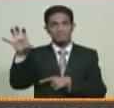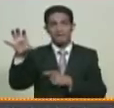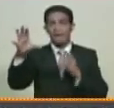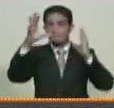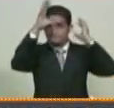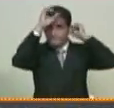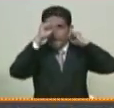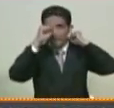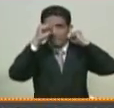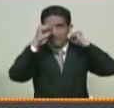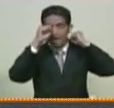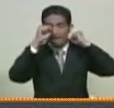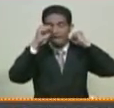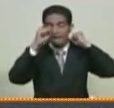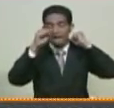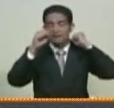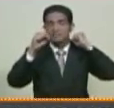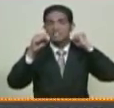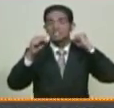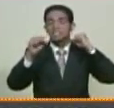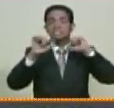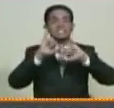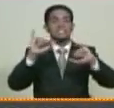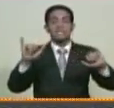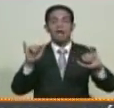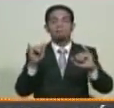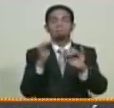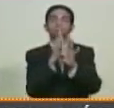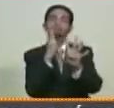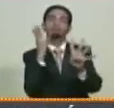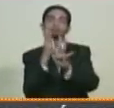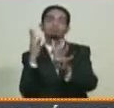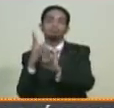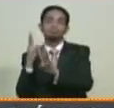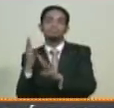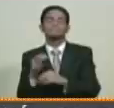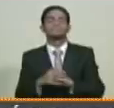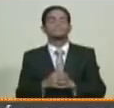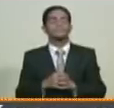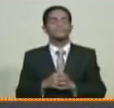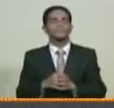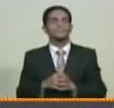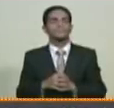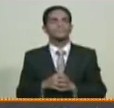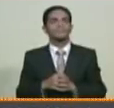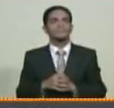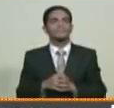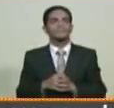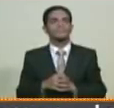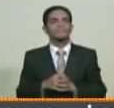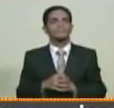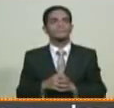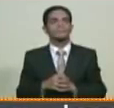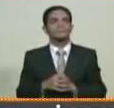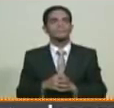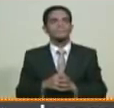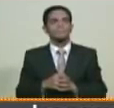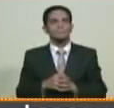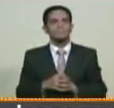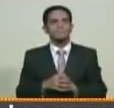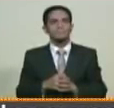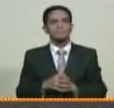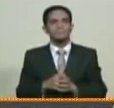directa a toda la embajada de venezuela en el mundo especialmente en estos países donde se han